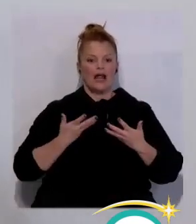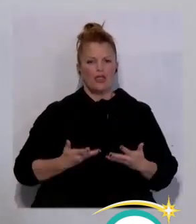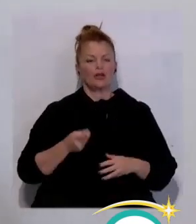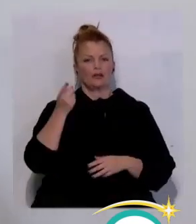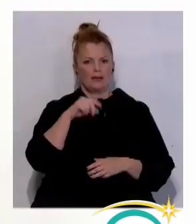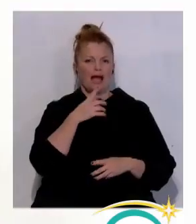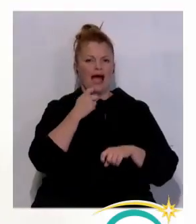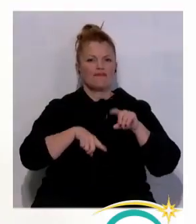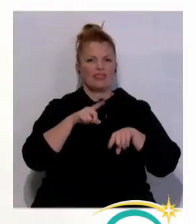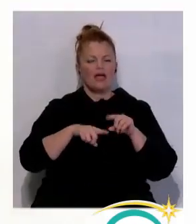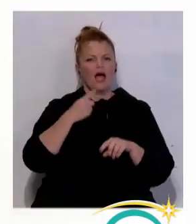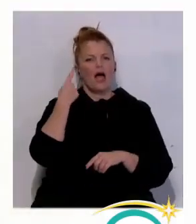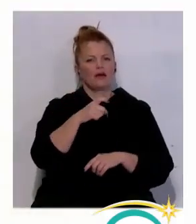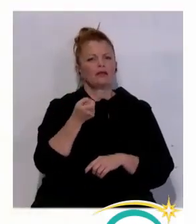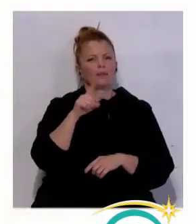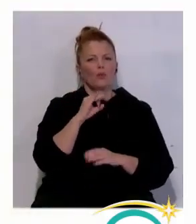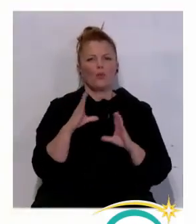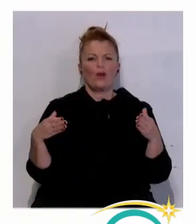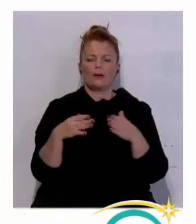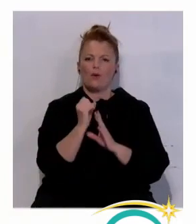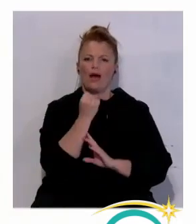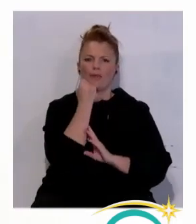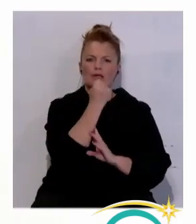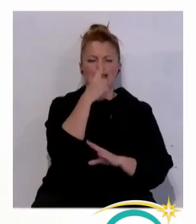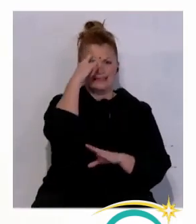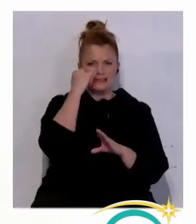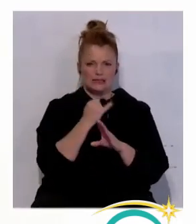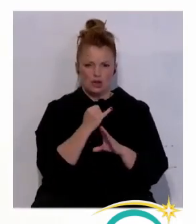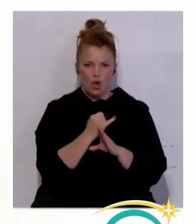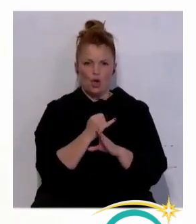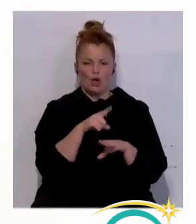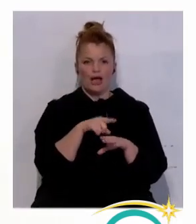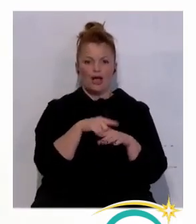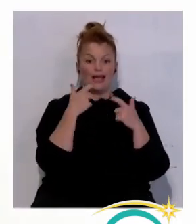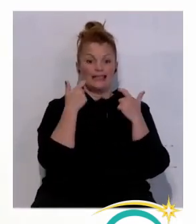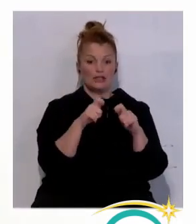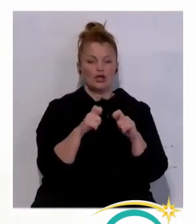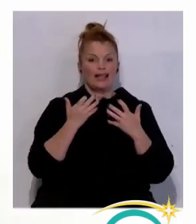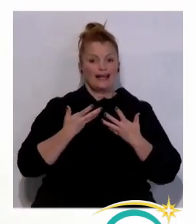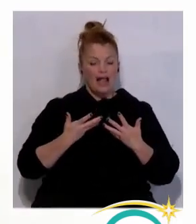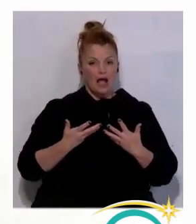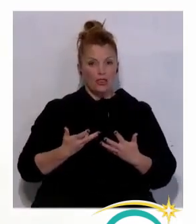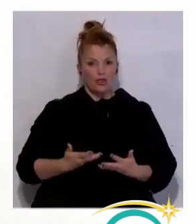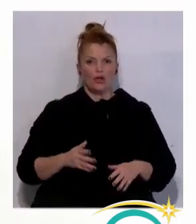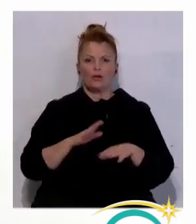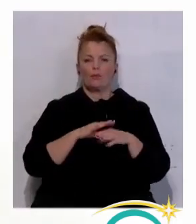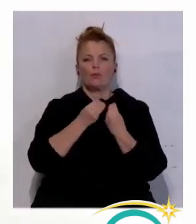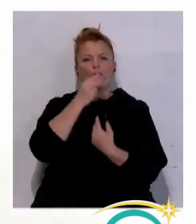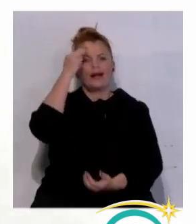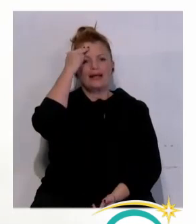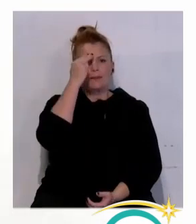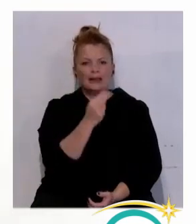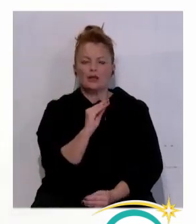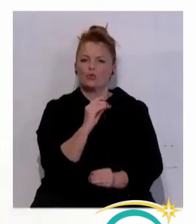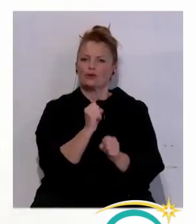también tenemos a veces un equipo de apoyo de psicólogos, pues esas sesiones de relajación las realizan ellos, bueno, pues por respetar un poco también